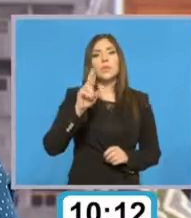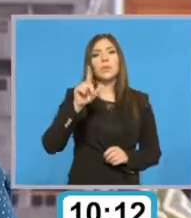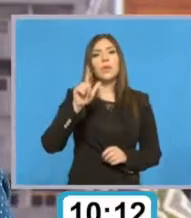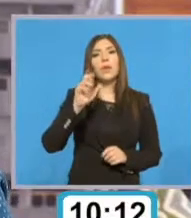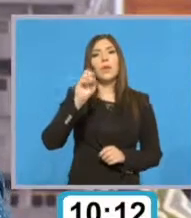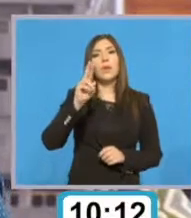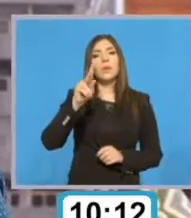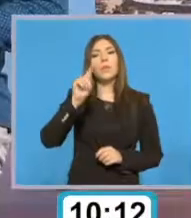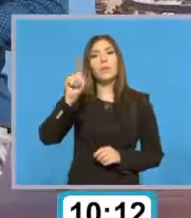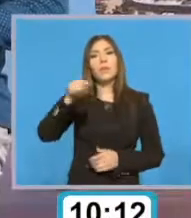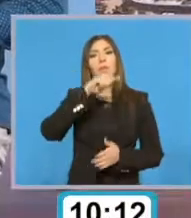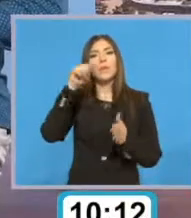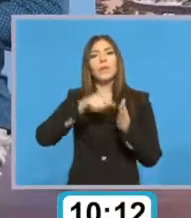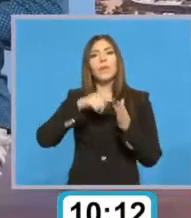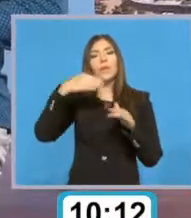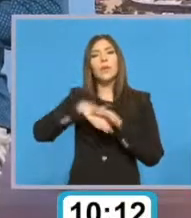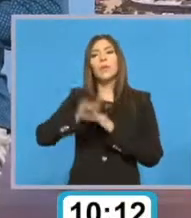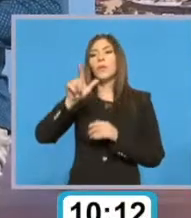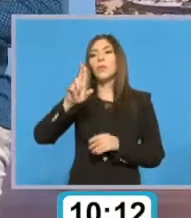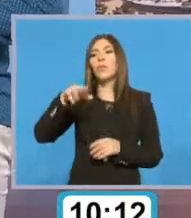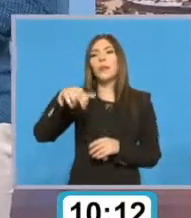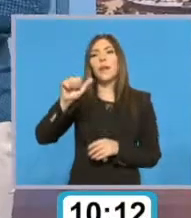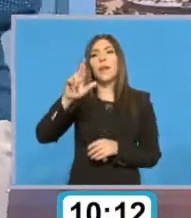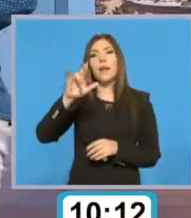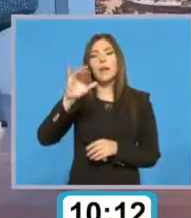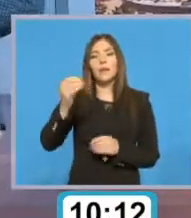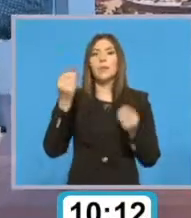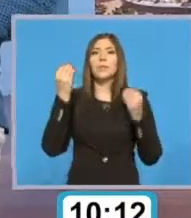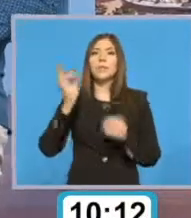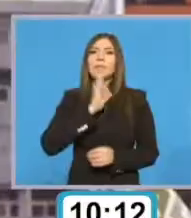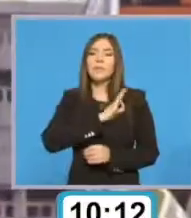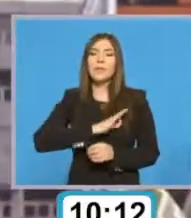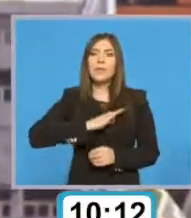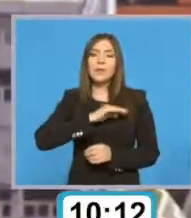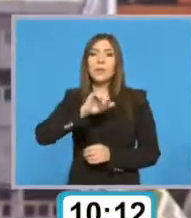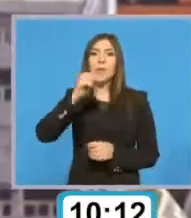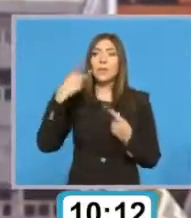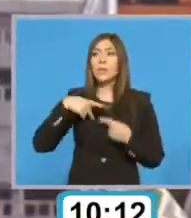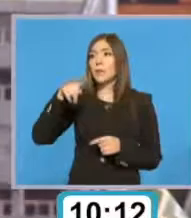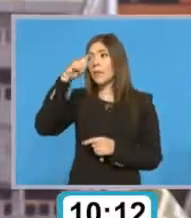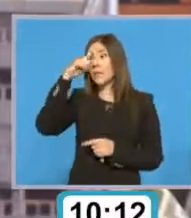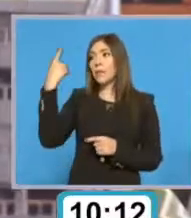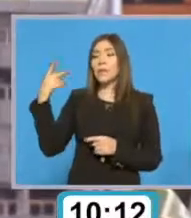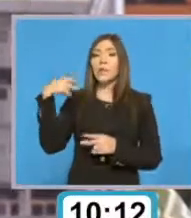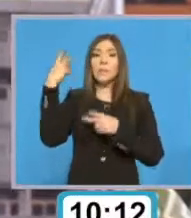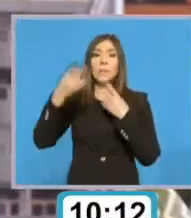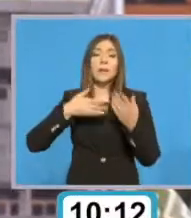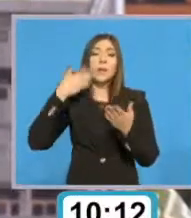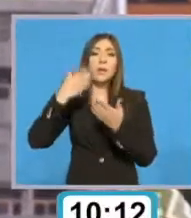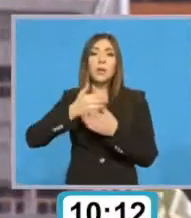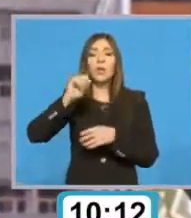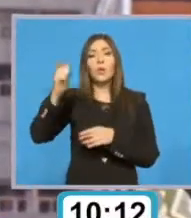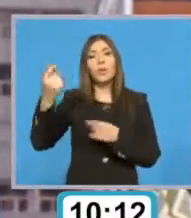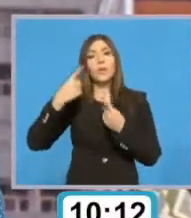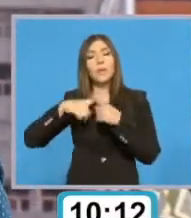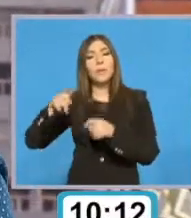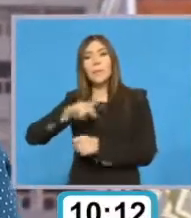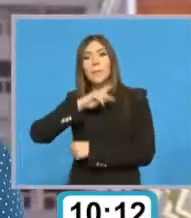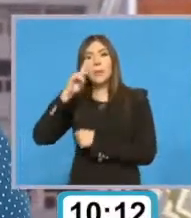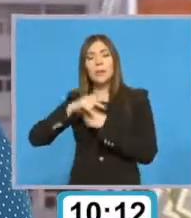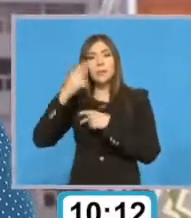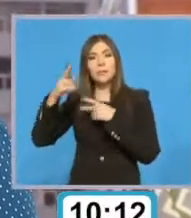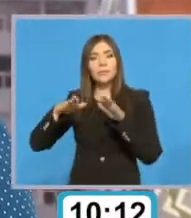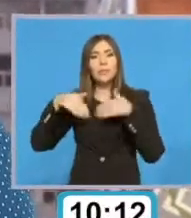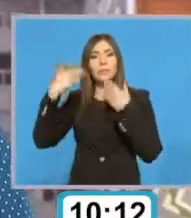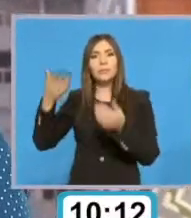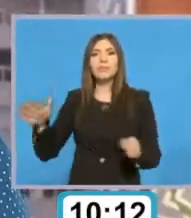del Auditorio Nacional. Muchas felicidades. No Muchas cualquiera gracias. viene, o no cualquiera va a otro país y llena